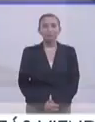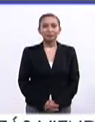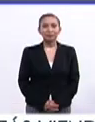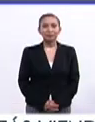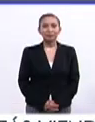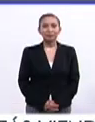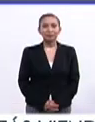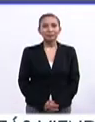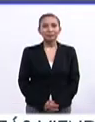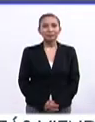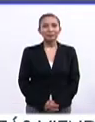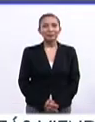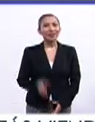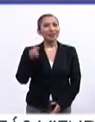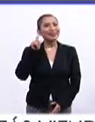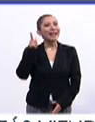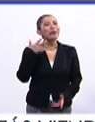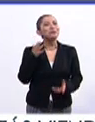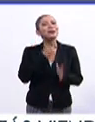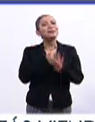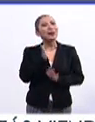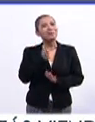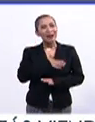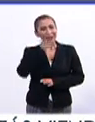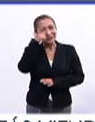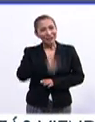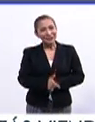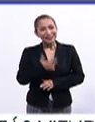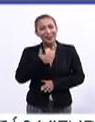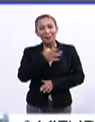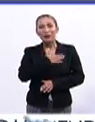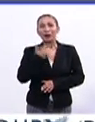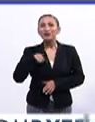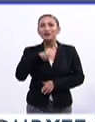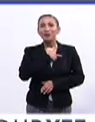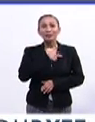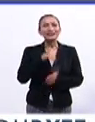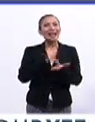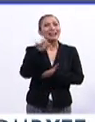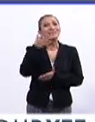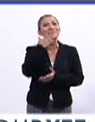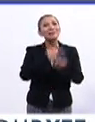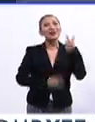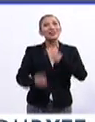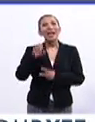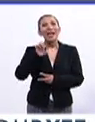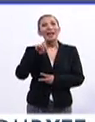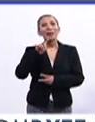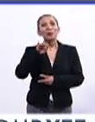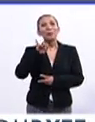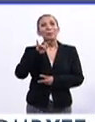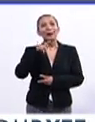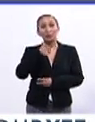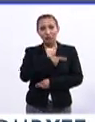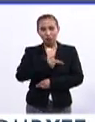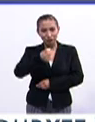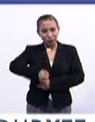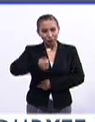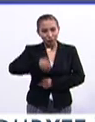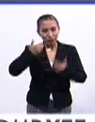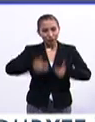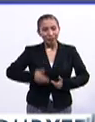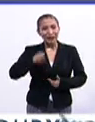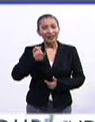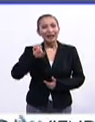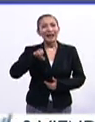nosotros qué tal cómo le va muy buenas noches muy buenas noches qué bueno que está con nosotros gracias y bienvenidos a una emisión más de wine me da gusto saludarles son